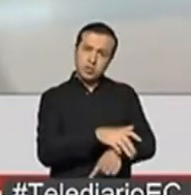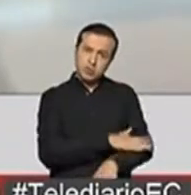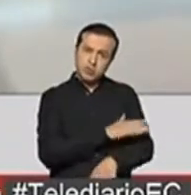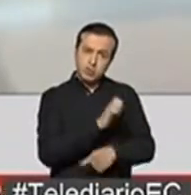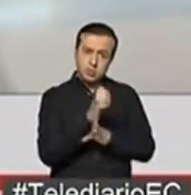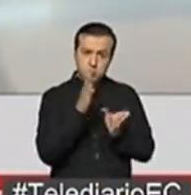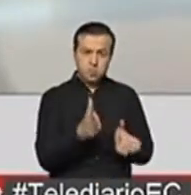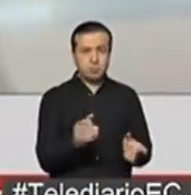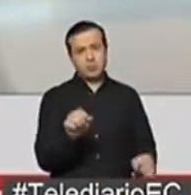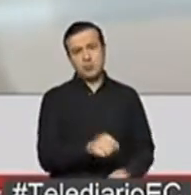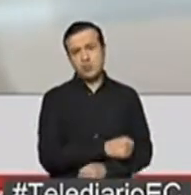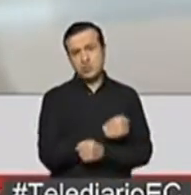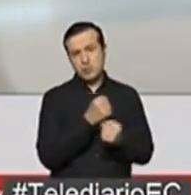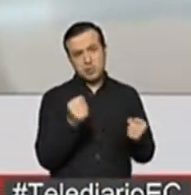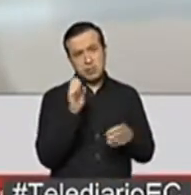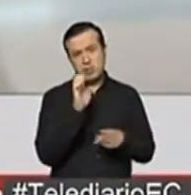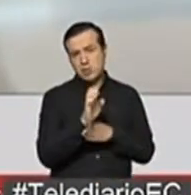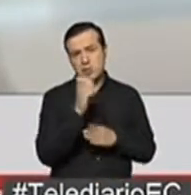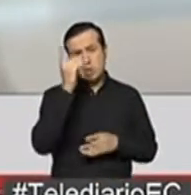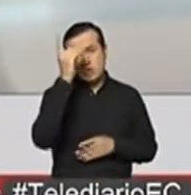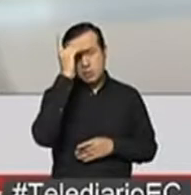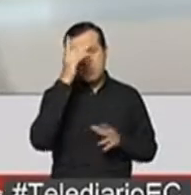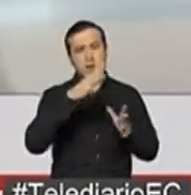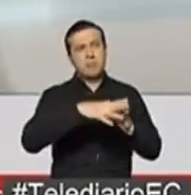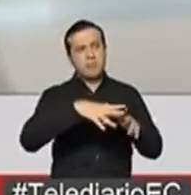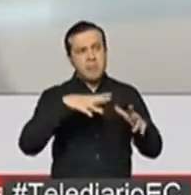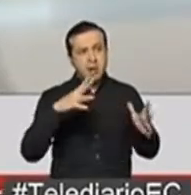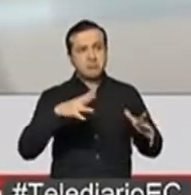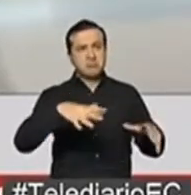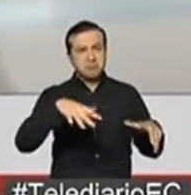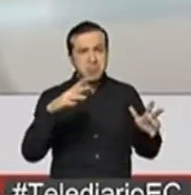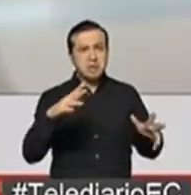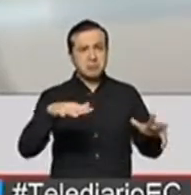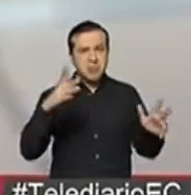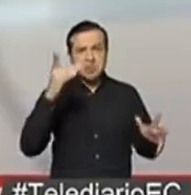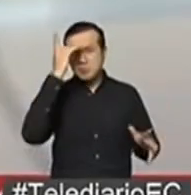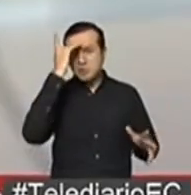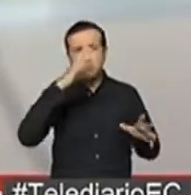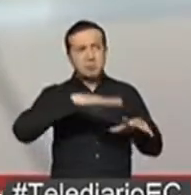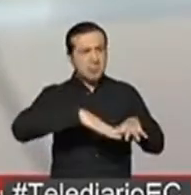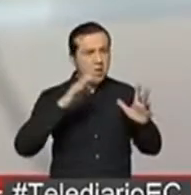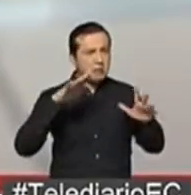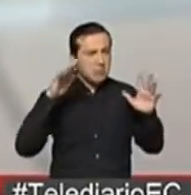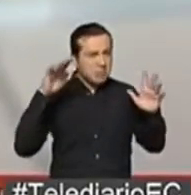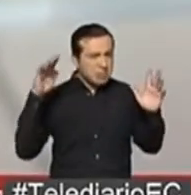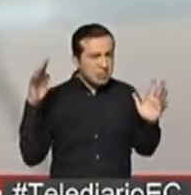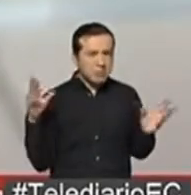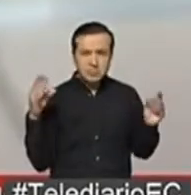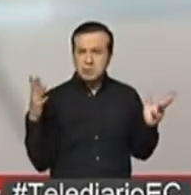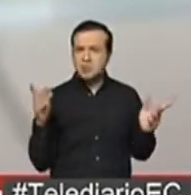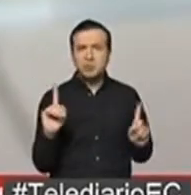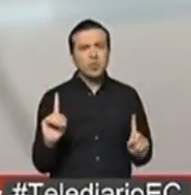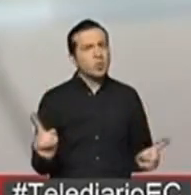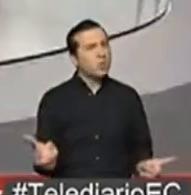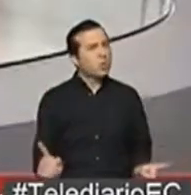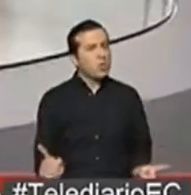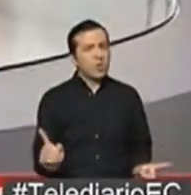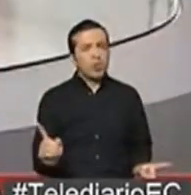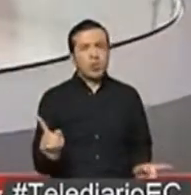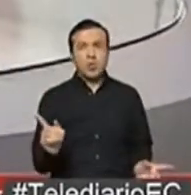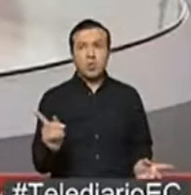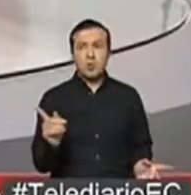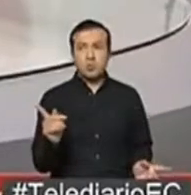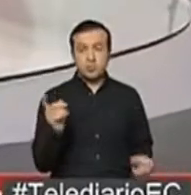no puedes seguir el país endeudándose de una manera discriminada no es cierto como no es